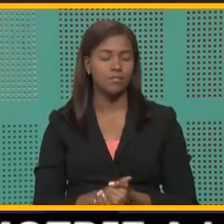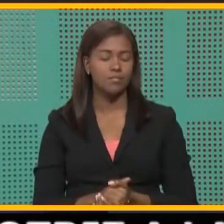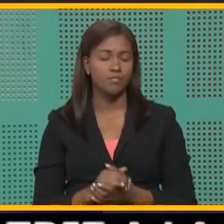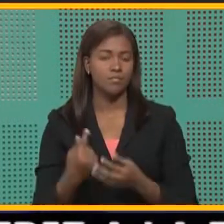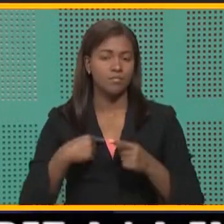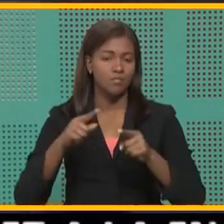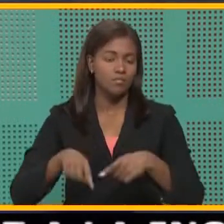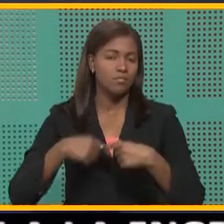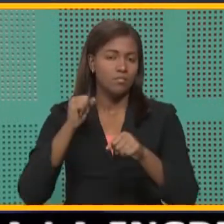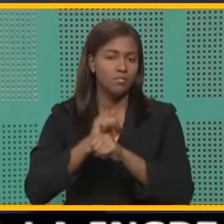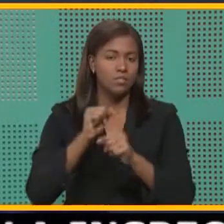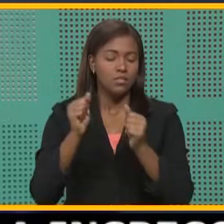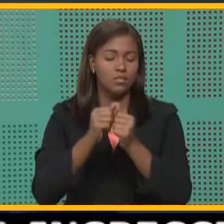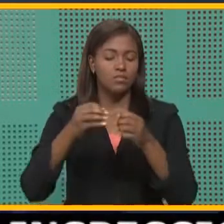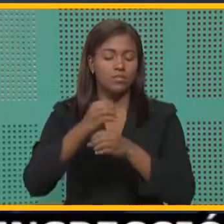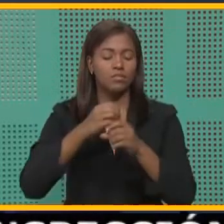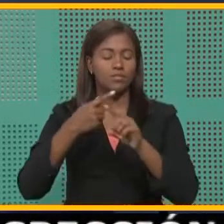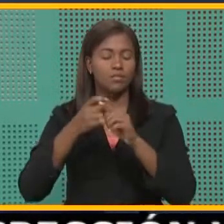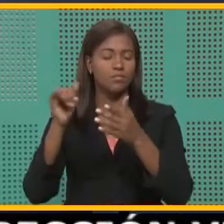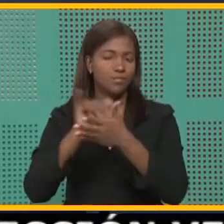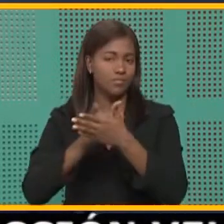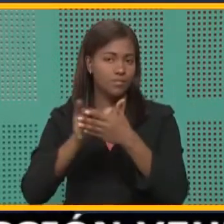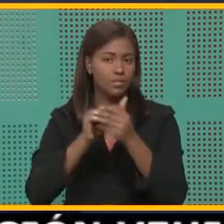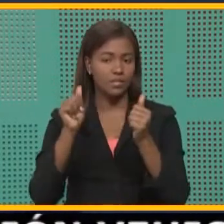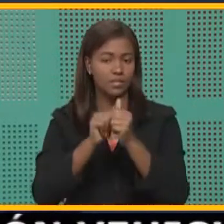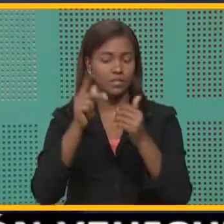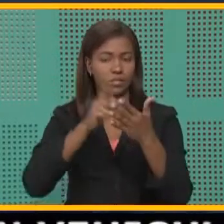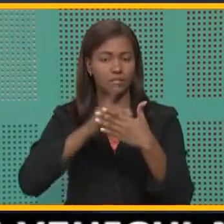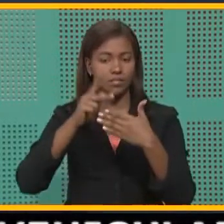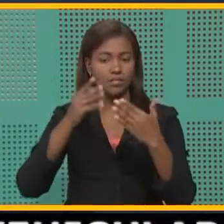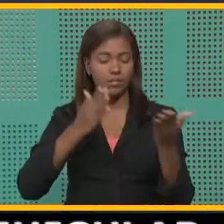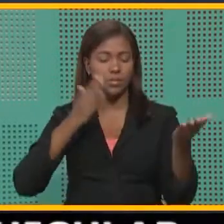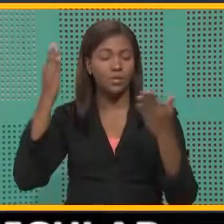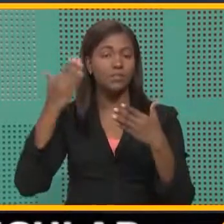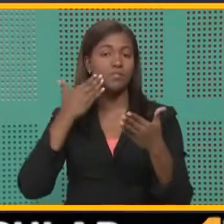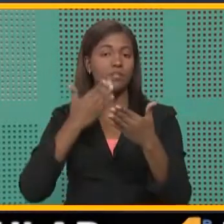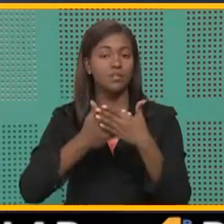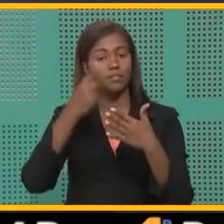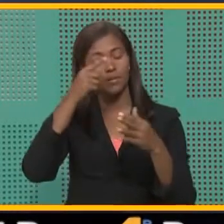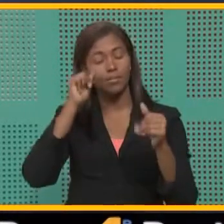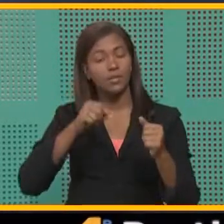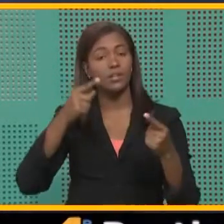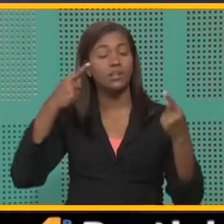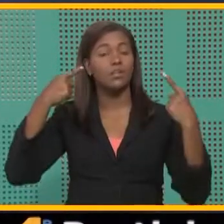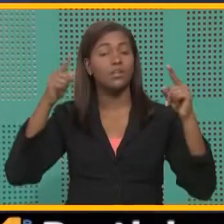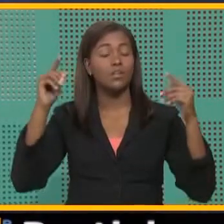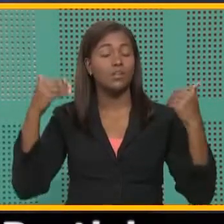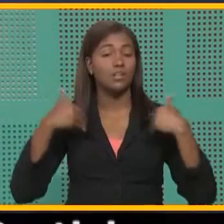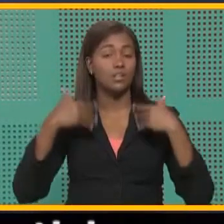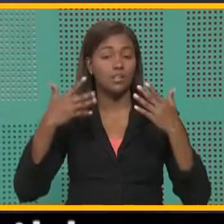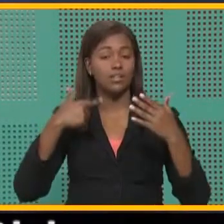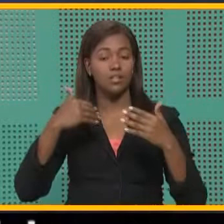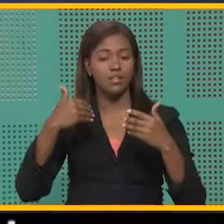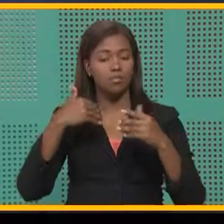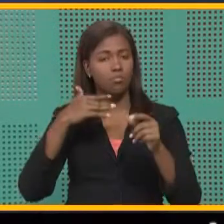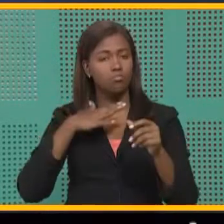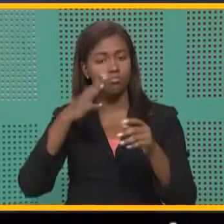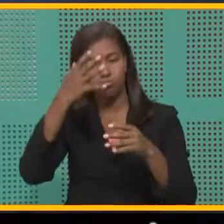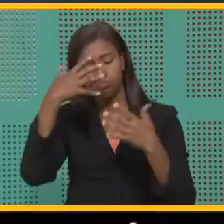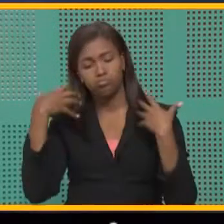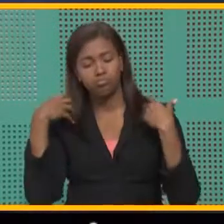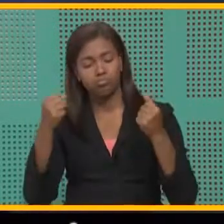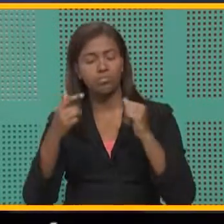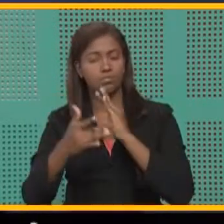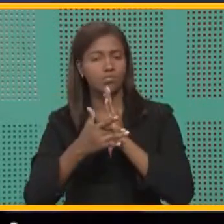trabajando de la mano con la Embajada de los Estados Unidos, con el programa Exporta Calidad, para lograr que tengamos las capacidades